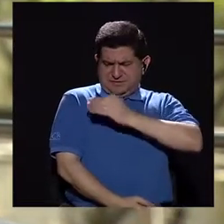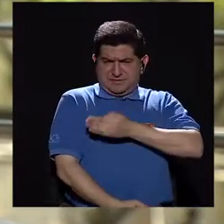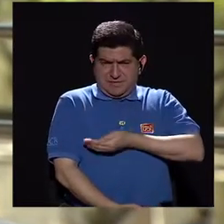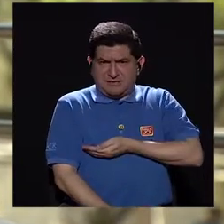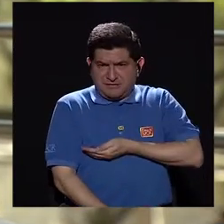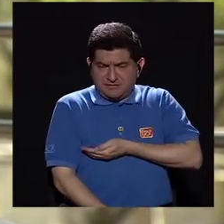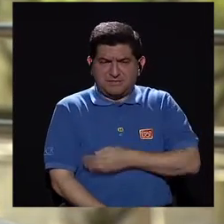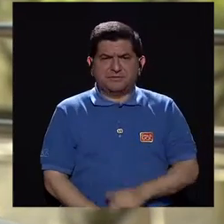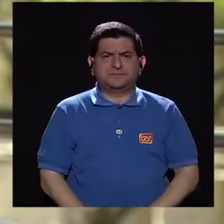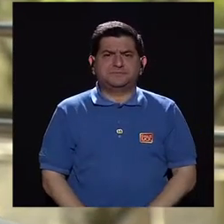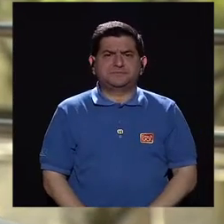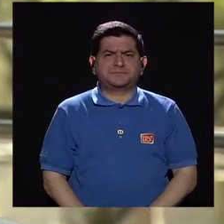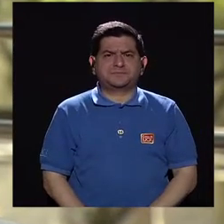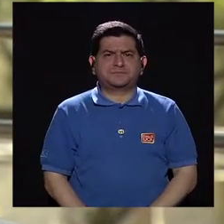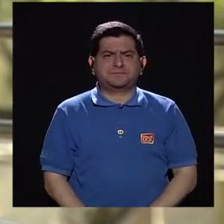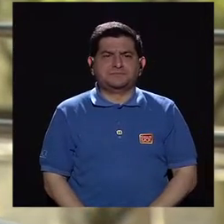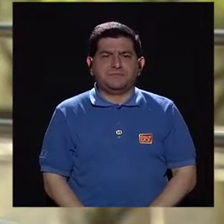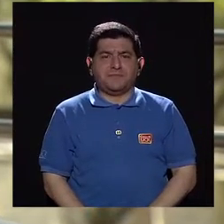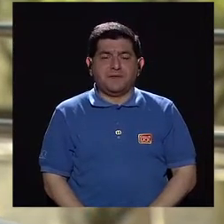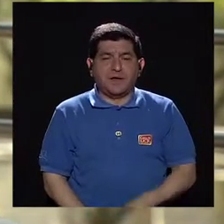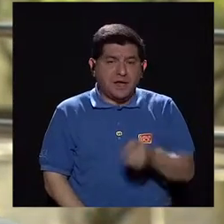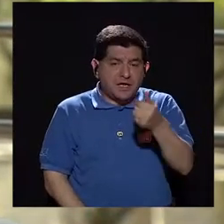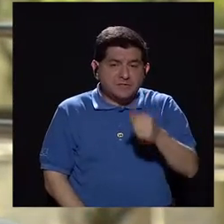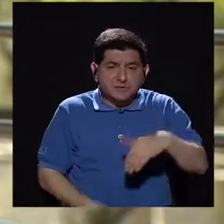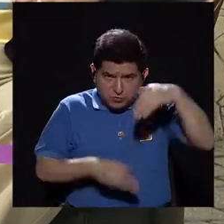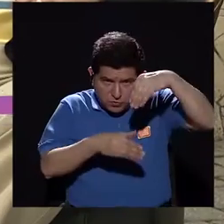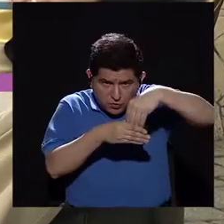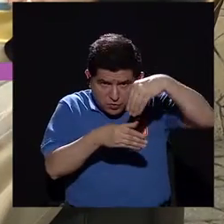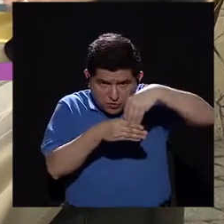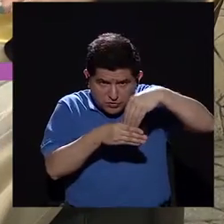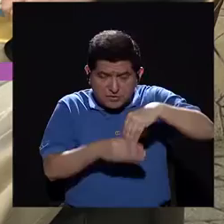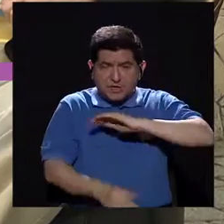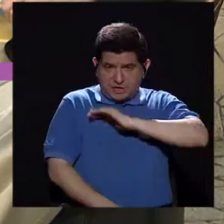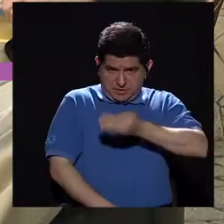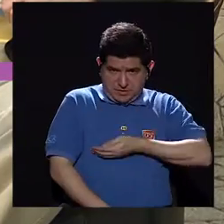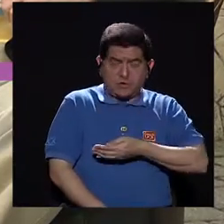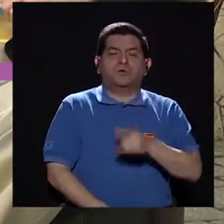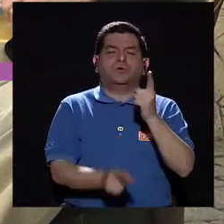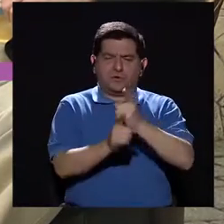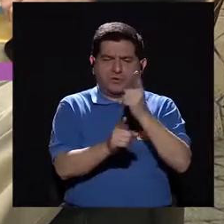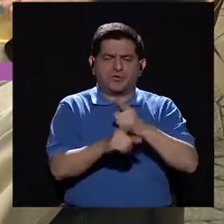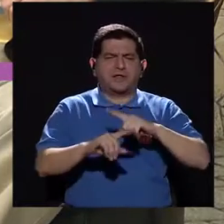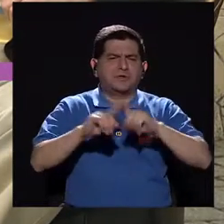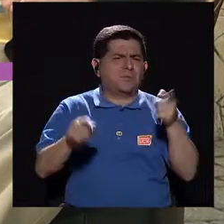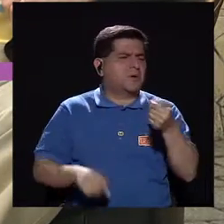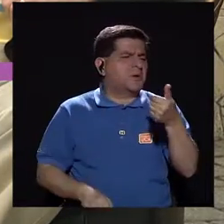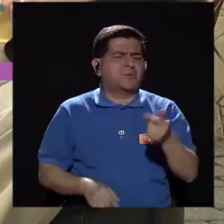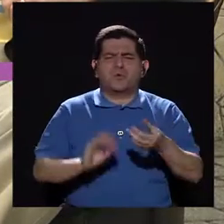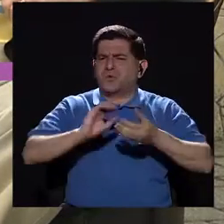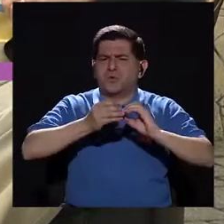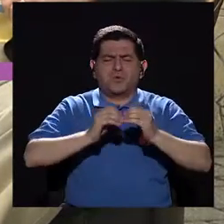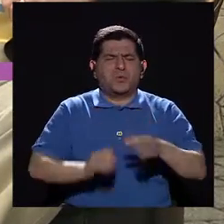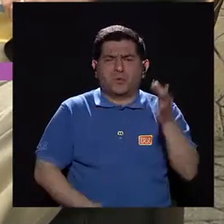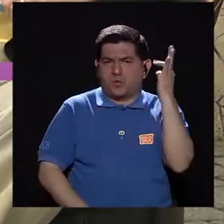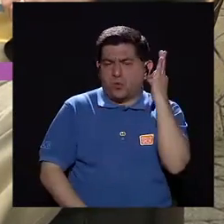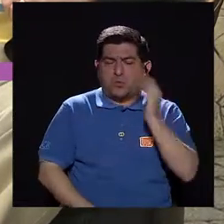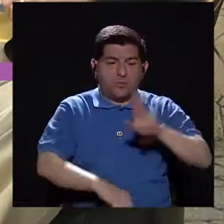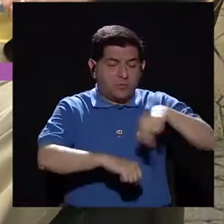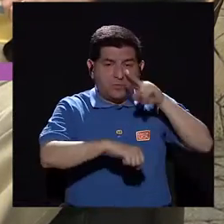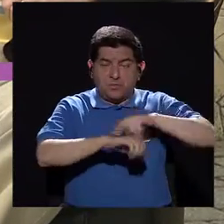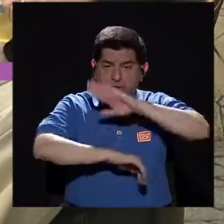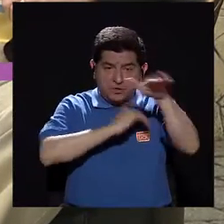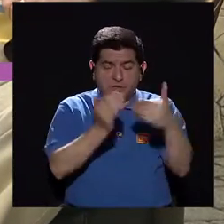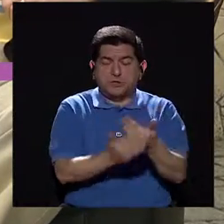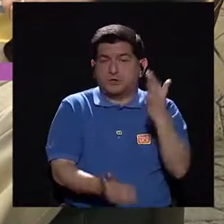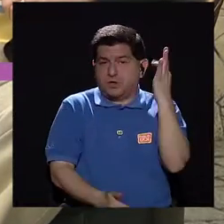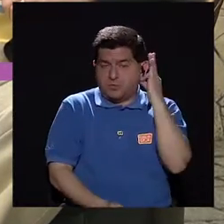glandulitas o pocos racimitos ahí. Poco tejido. Tejido mamario, pero son en pequeña cantidad de mujeres. Usualmente